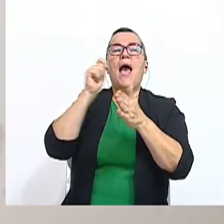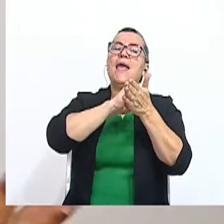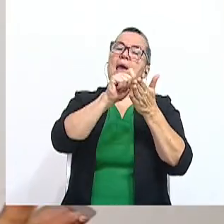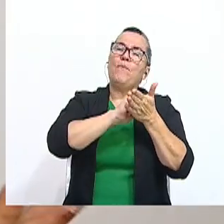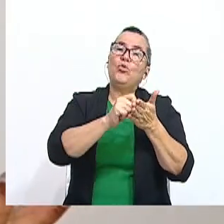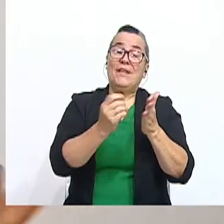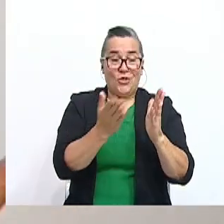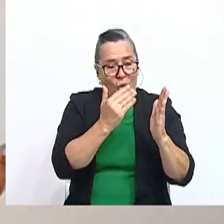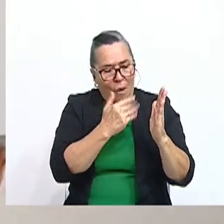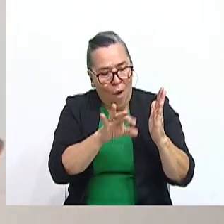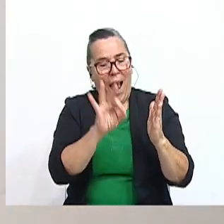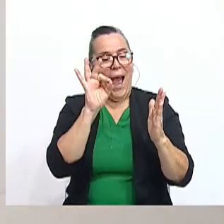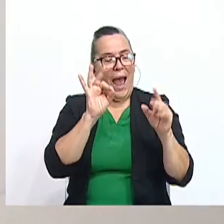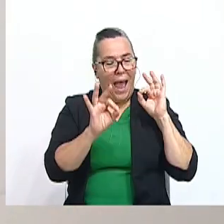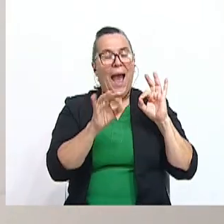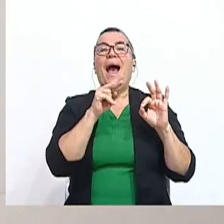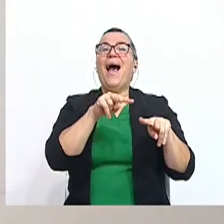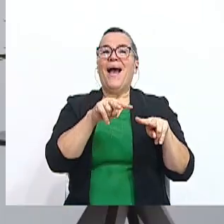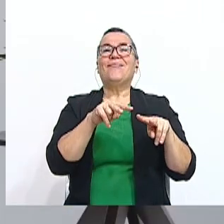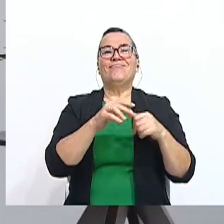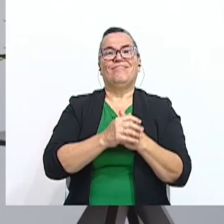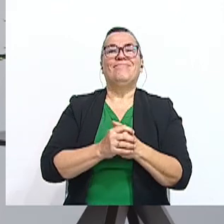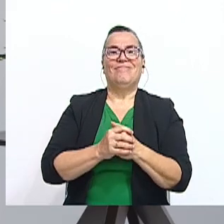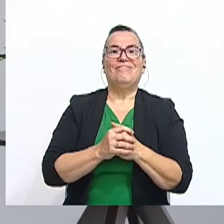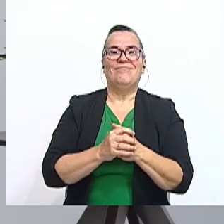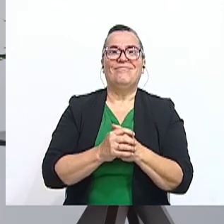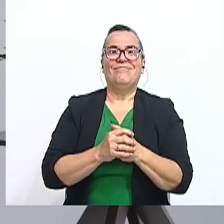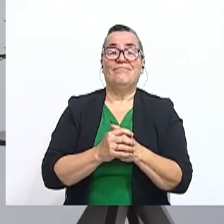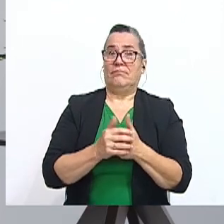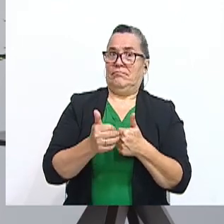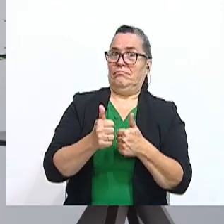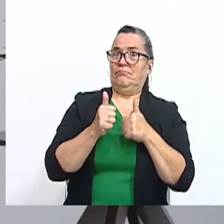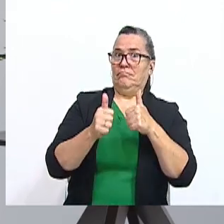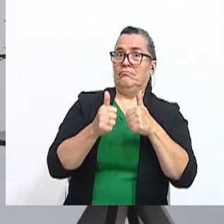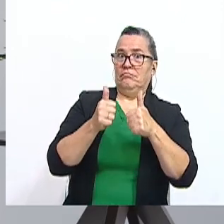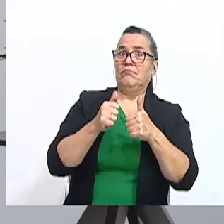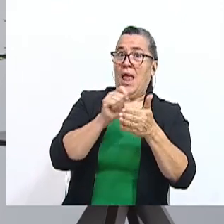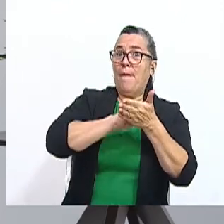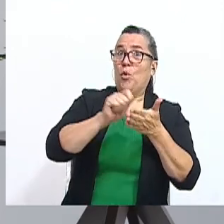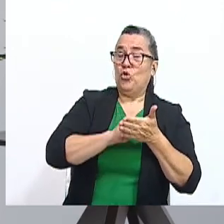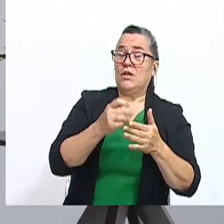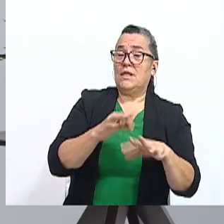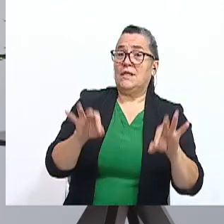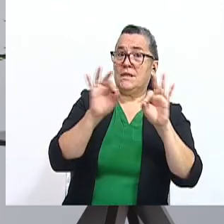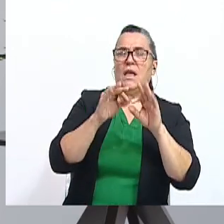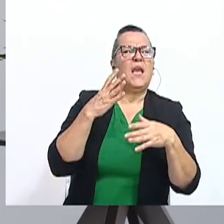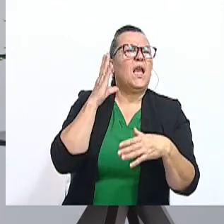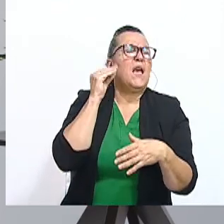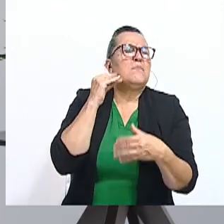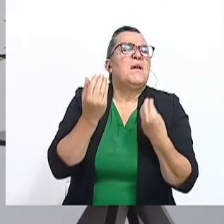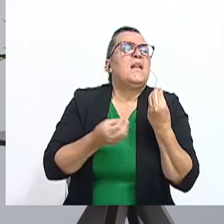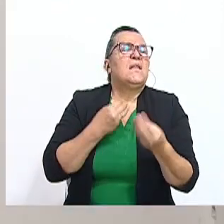de las clases anteriores. Bueno, ahí lo importante de los apuntes. ¿Y qué experimentó?